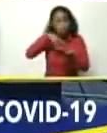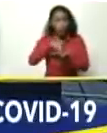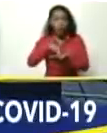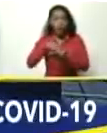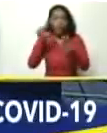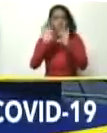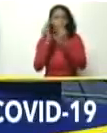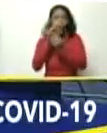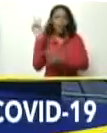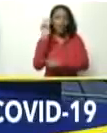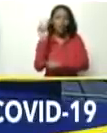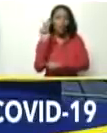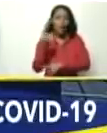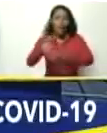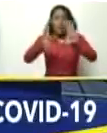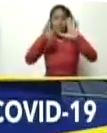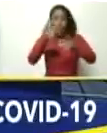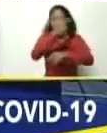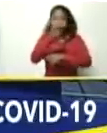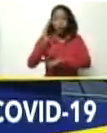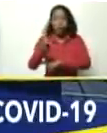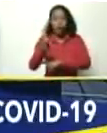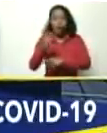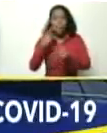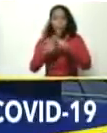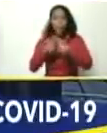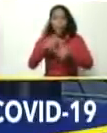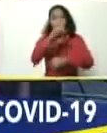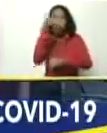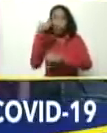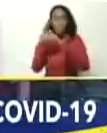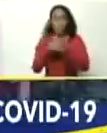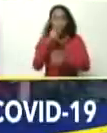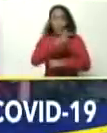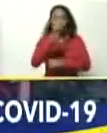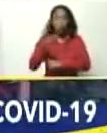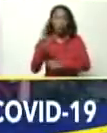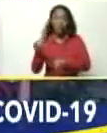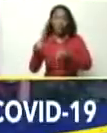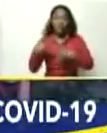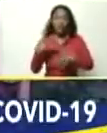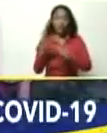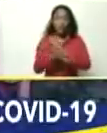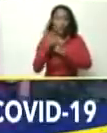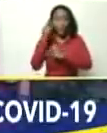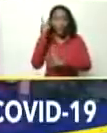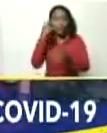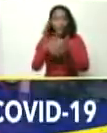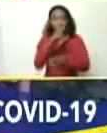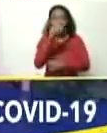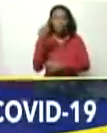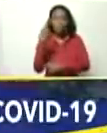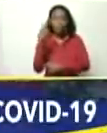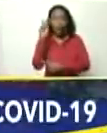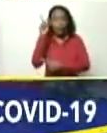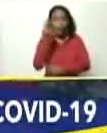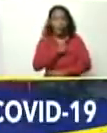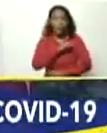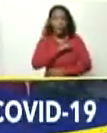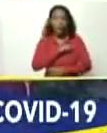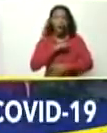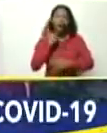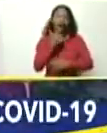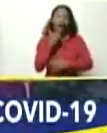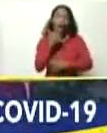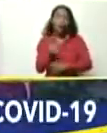venezolana. 6 casos por 100.000 habitantes. El mismo día que España llega a 1.200 casos por 100.000 habitantes. Algo